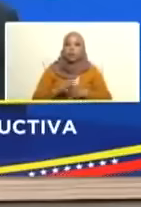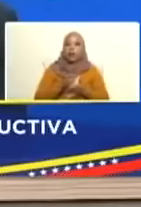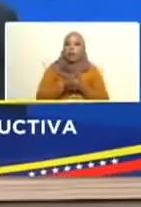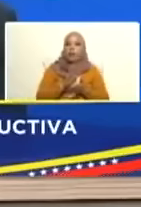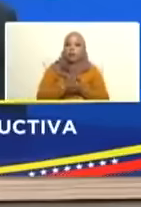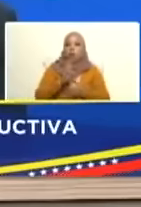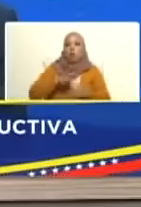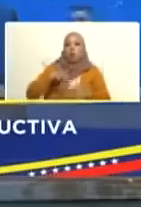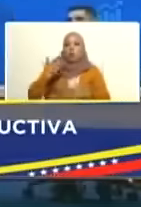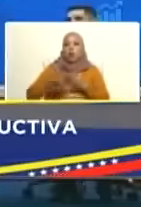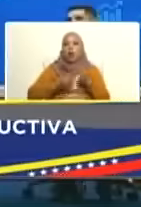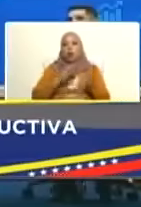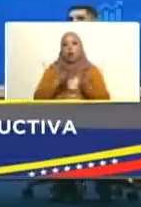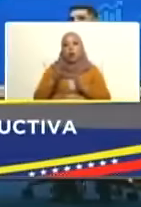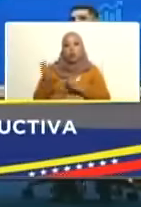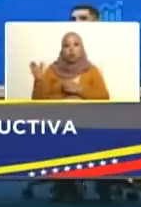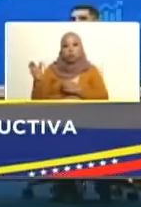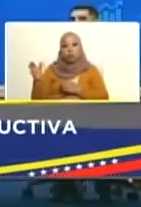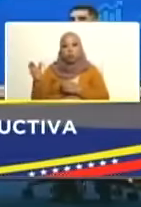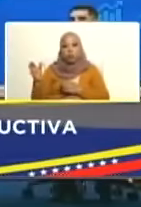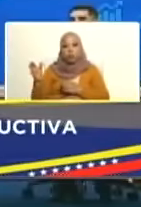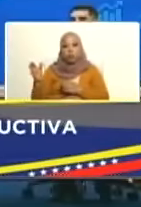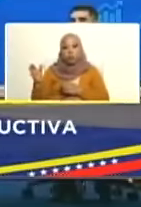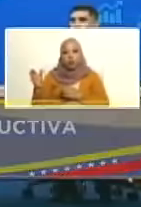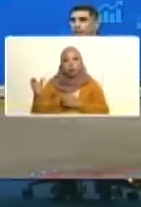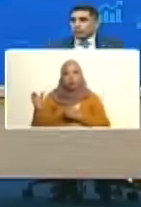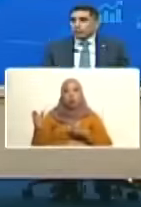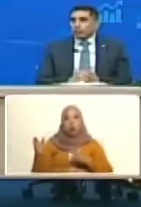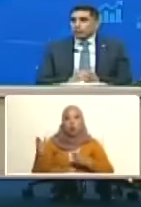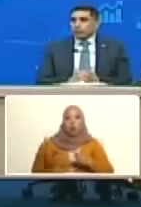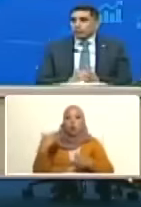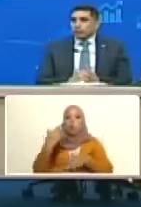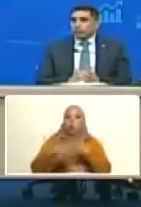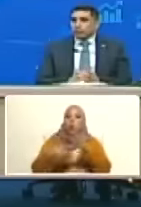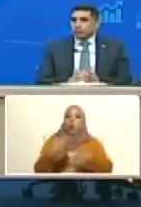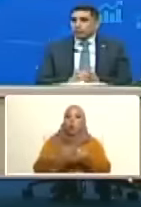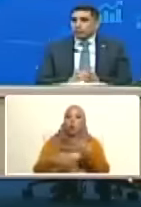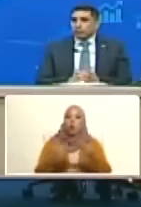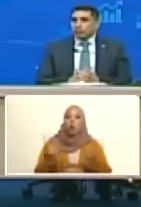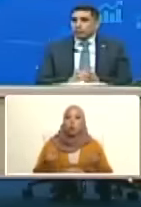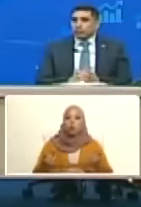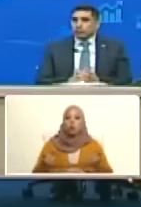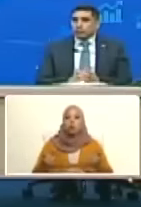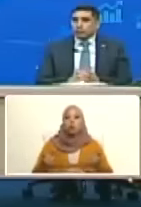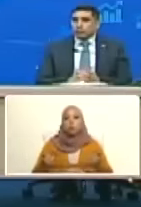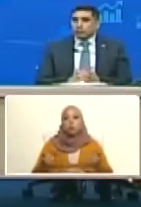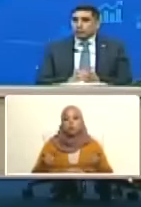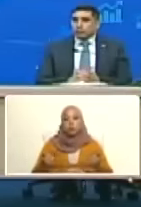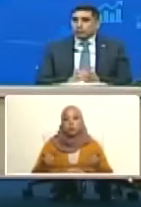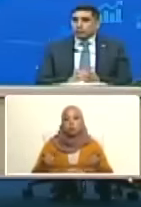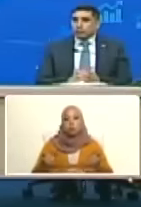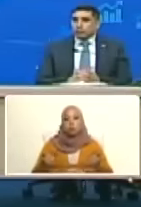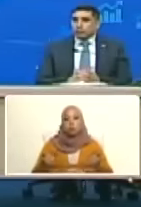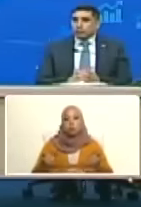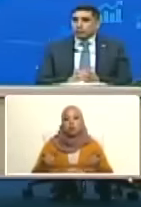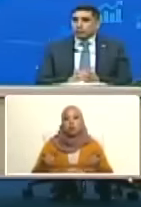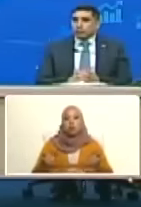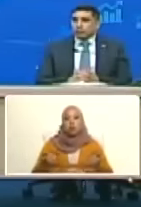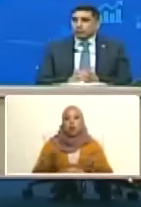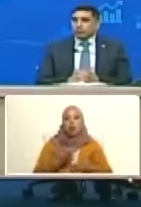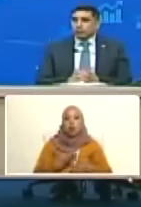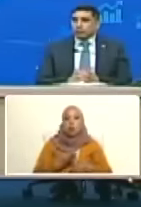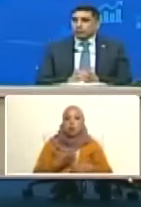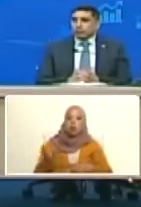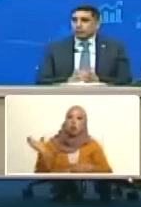y poner orden. Hemos ido paso a paso. Aquí está la alcaldesa